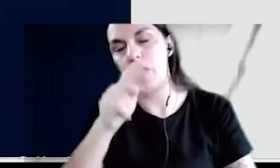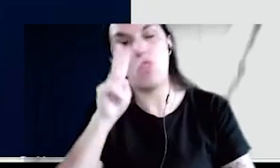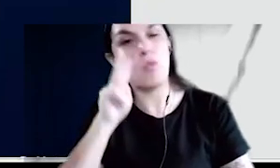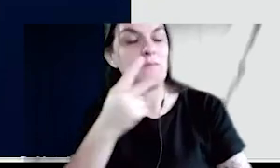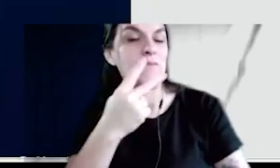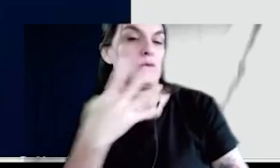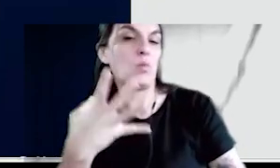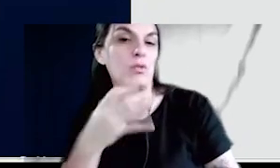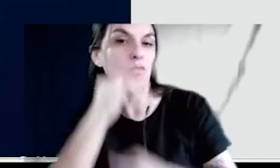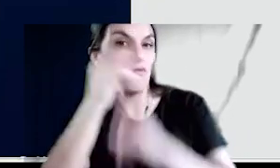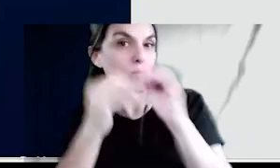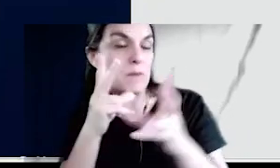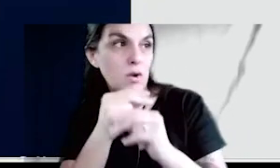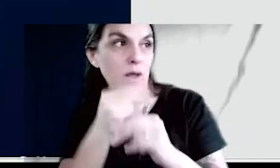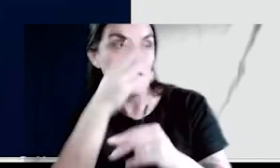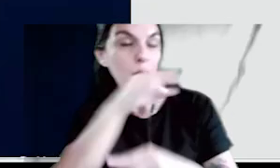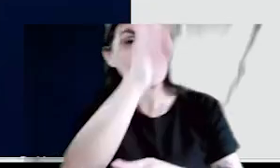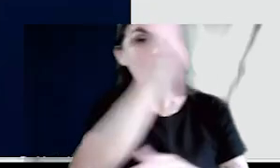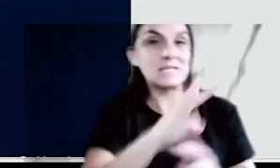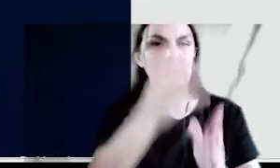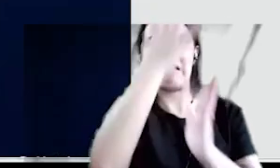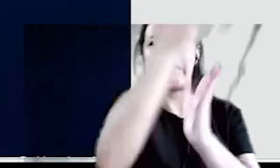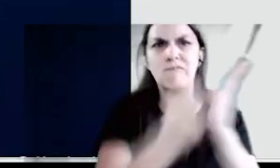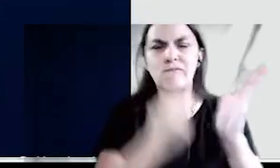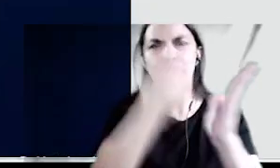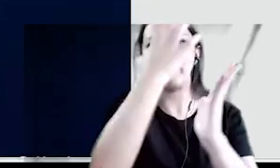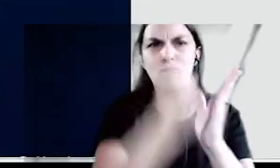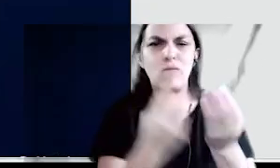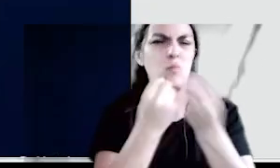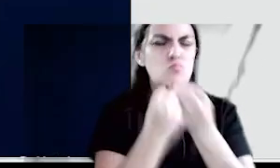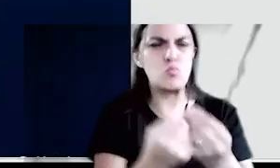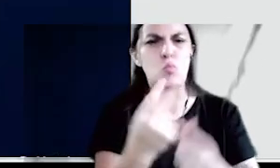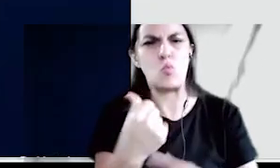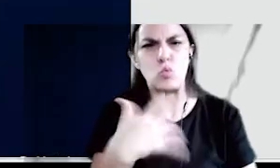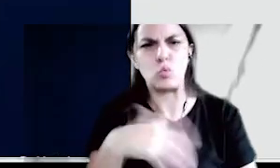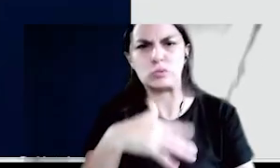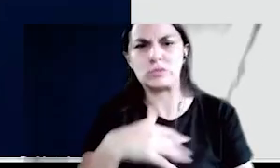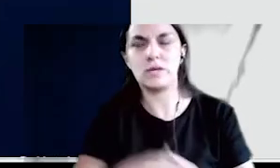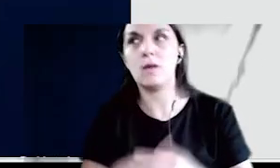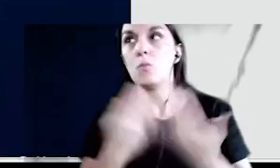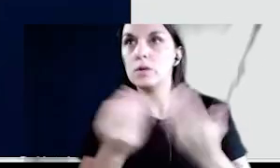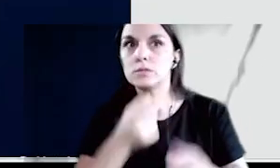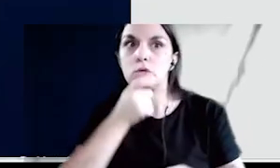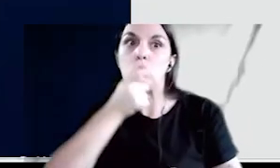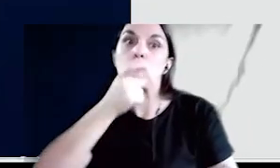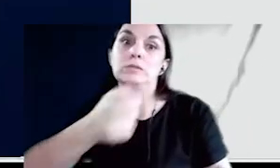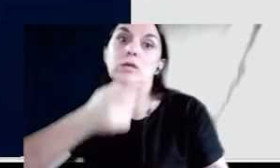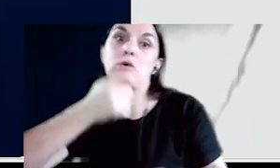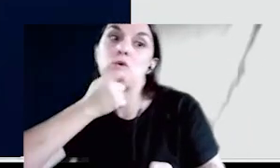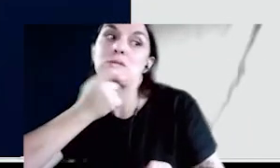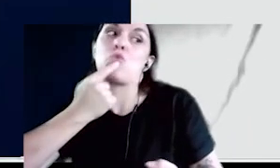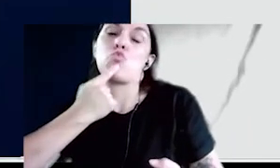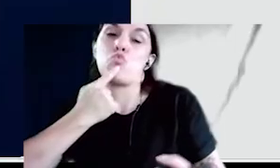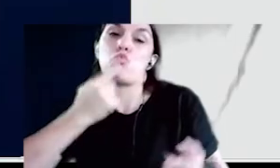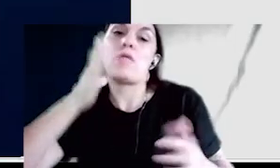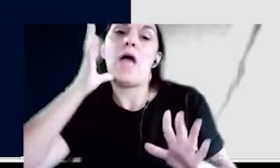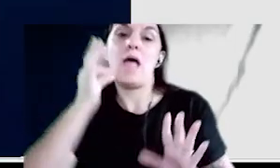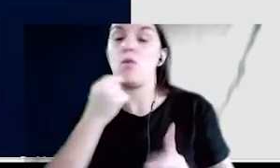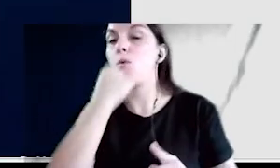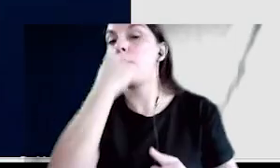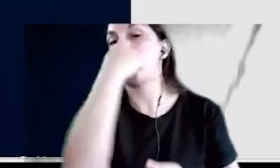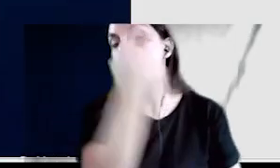5, el ANSES estuvo haciendo las retenciones muy importantes. Entonces, un consejo, y en el caso de que alguno tenga alguna duda, pregunte a